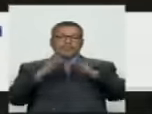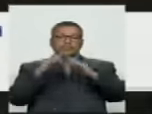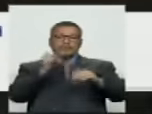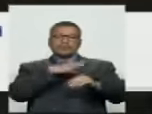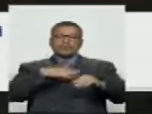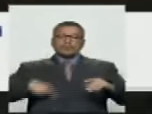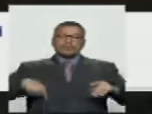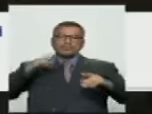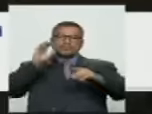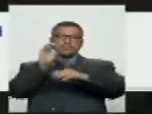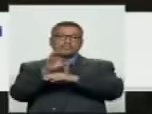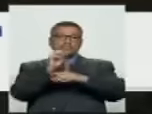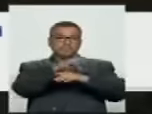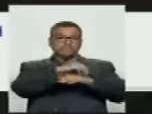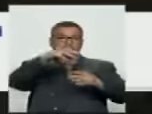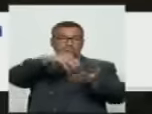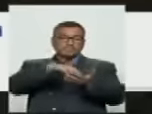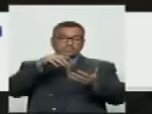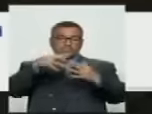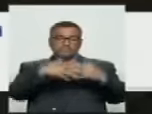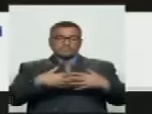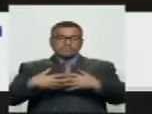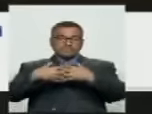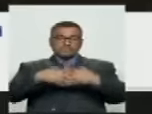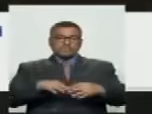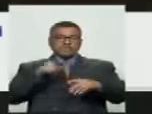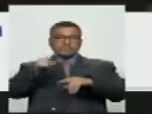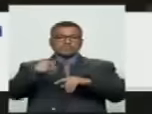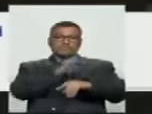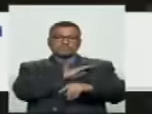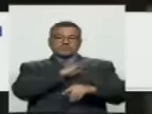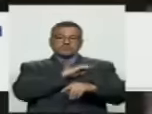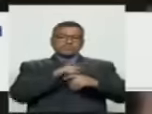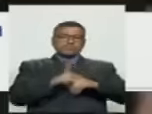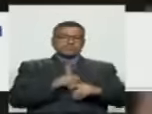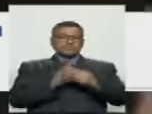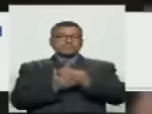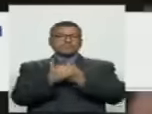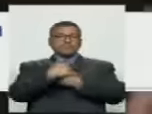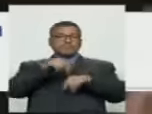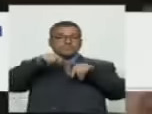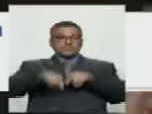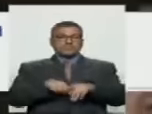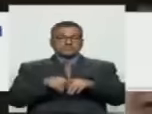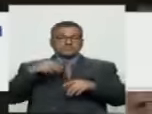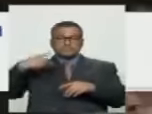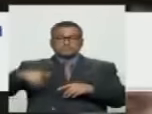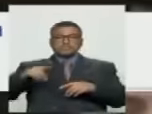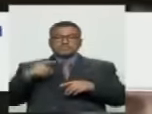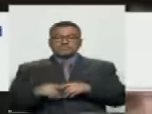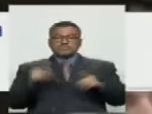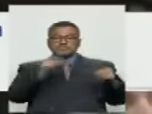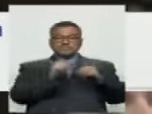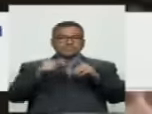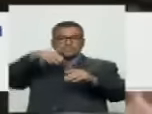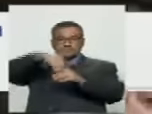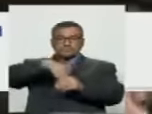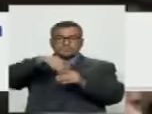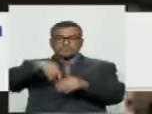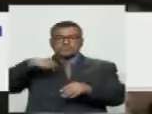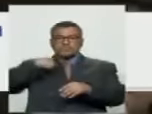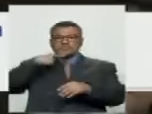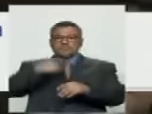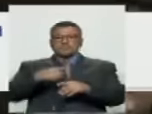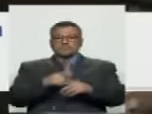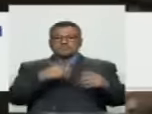Congreso de los Estados Unidos buscando intervenciones militares y autoproclamaciones, camuflada ahora de demócrata en la disputa electoral, decían,